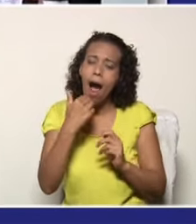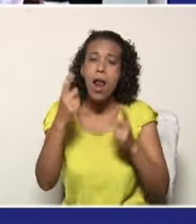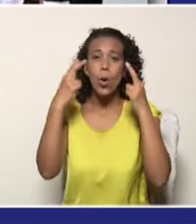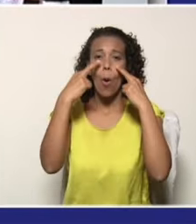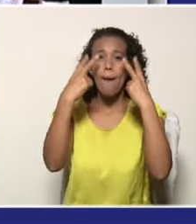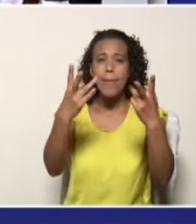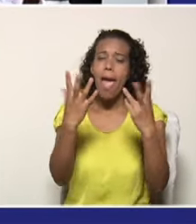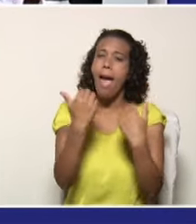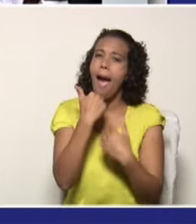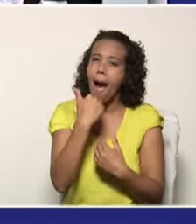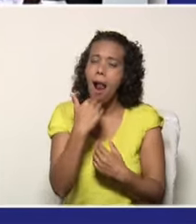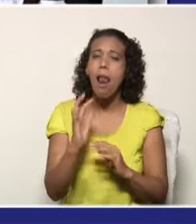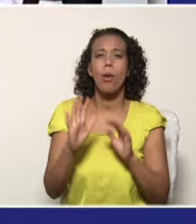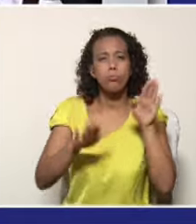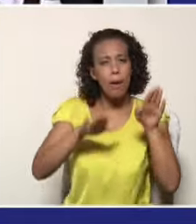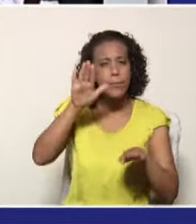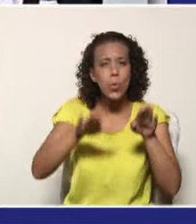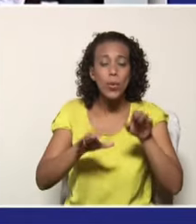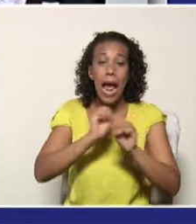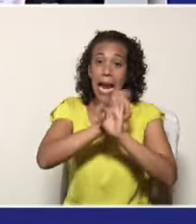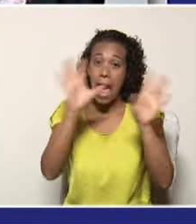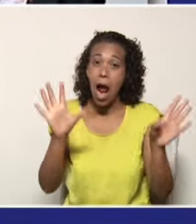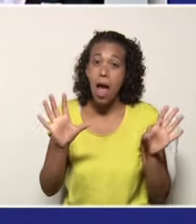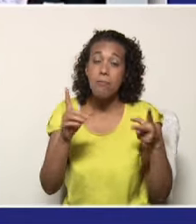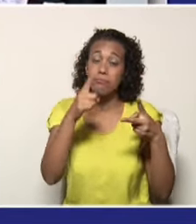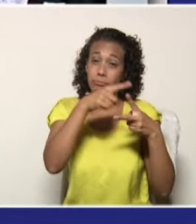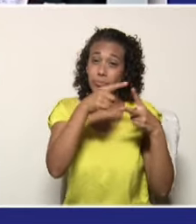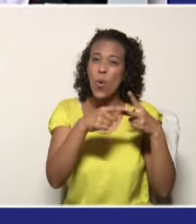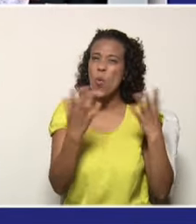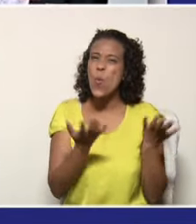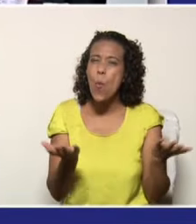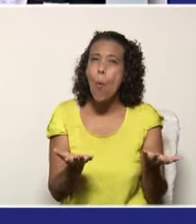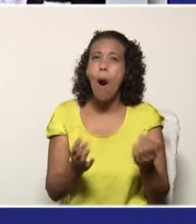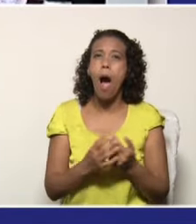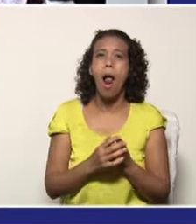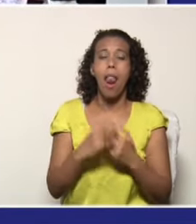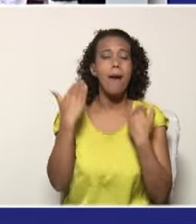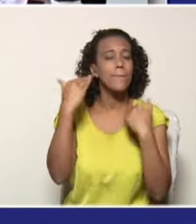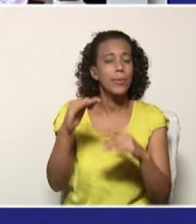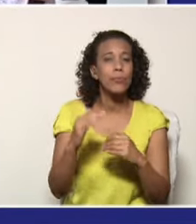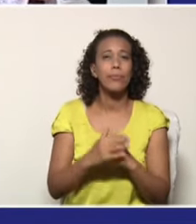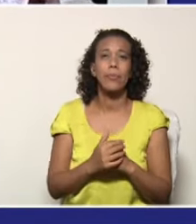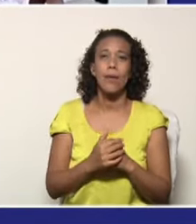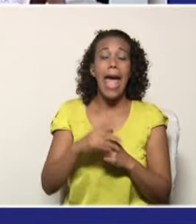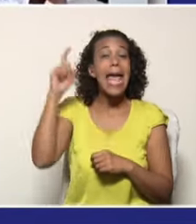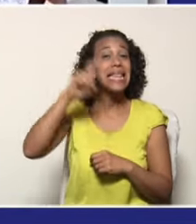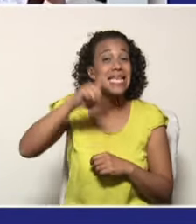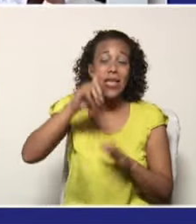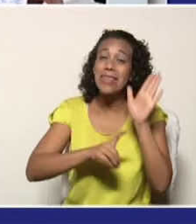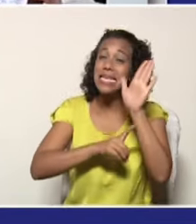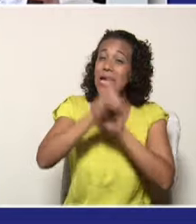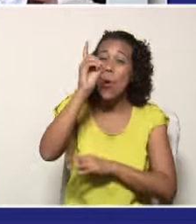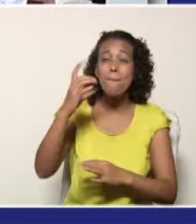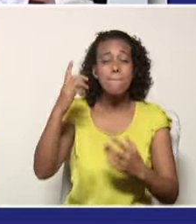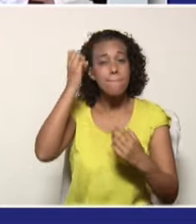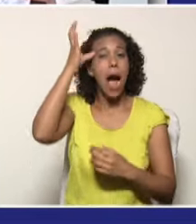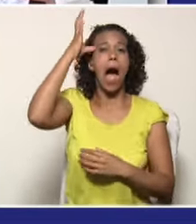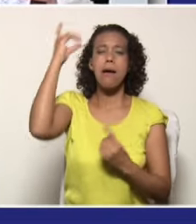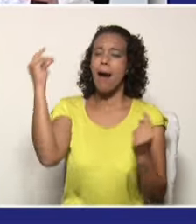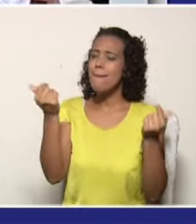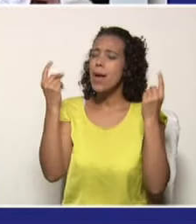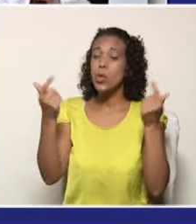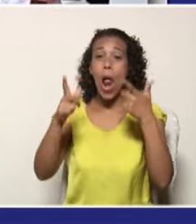visuales y auditivos. La clave del abordaje de la persona con sordoceguera es la comunicación. Es necesario desarrollar al máximo las